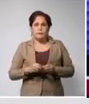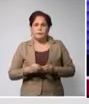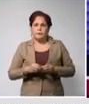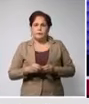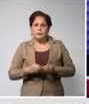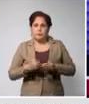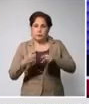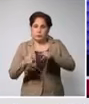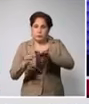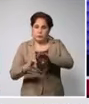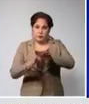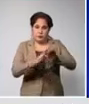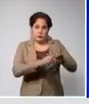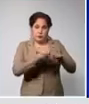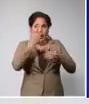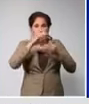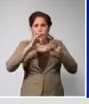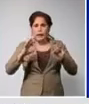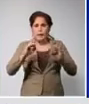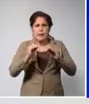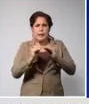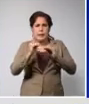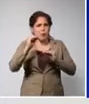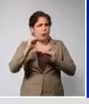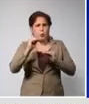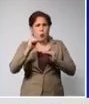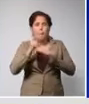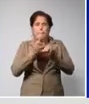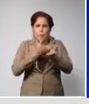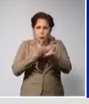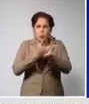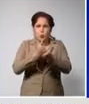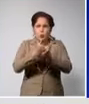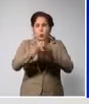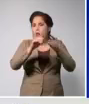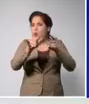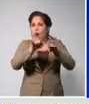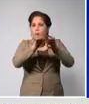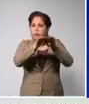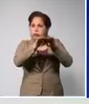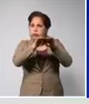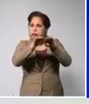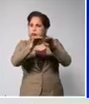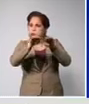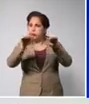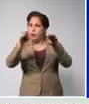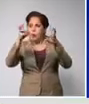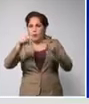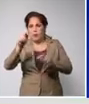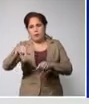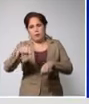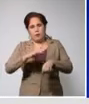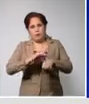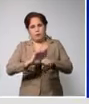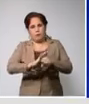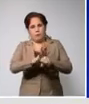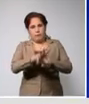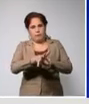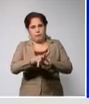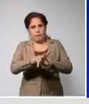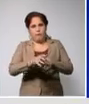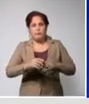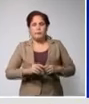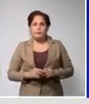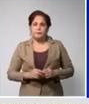no incrementa, pero mantiene una meseta en cuanto al número de casos. Y